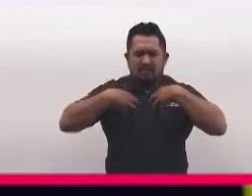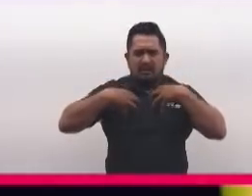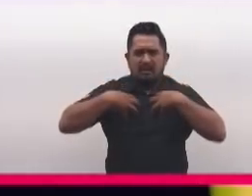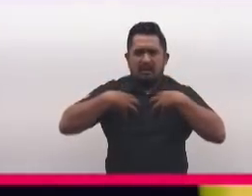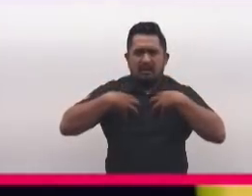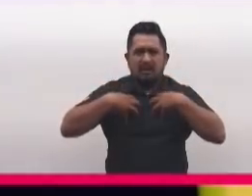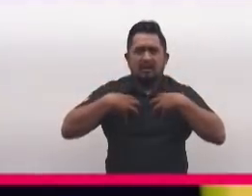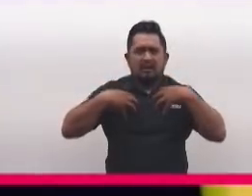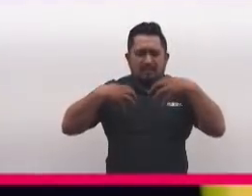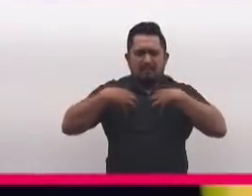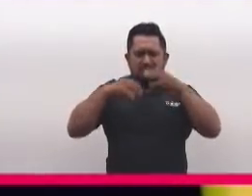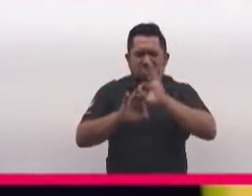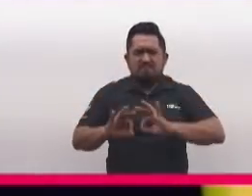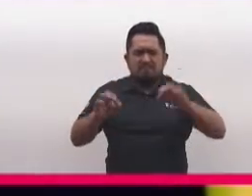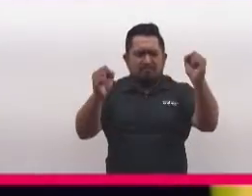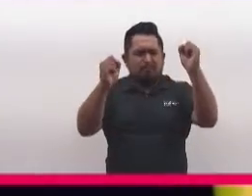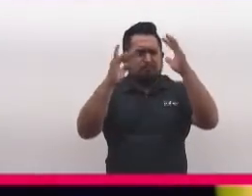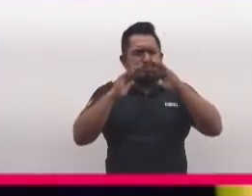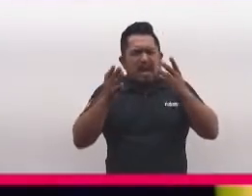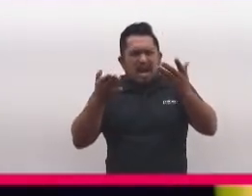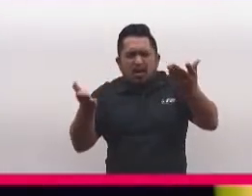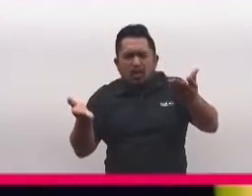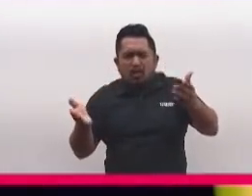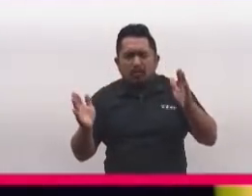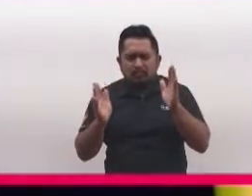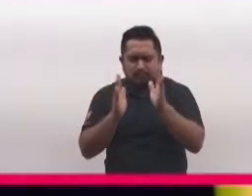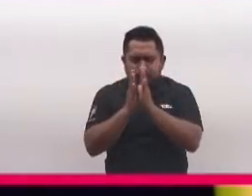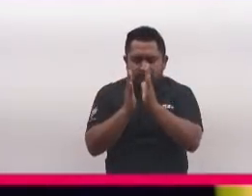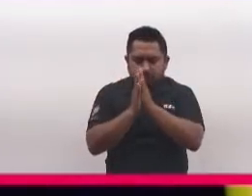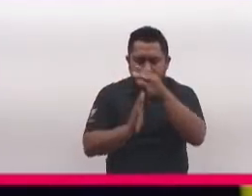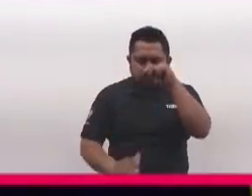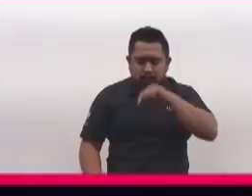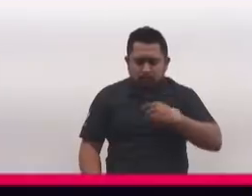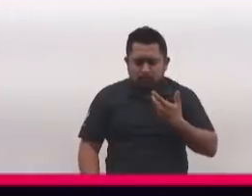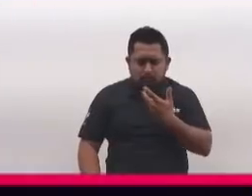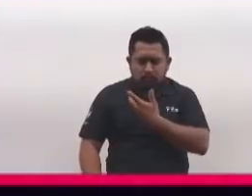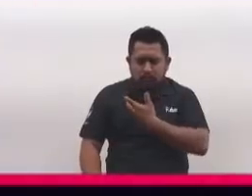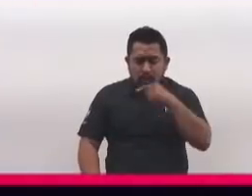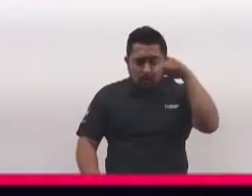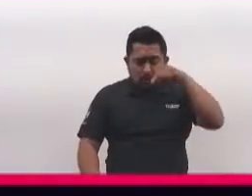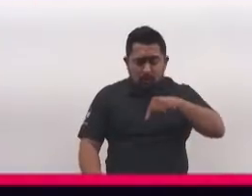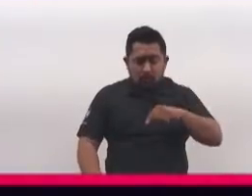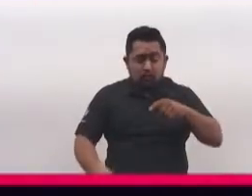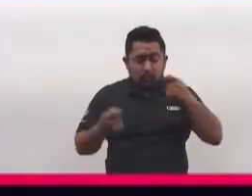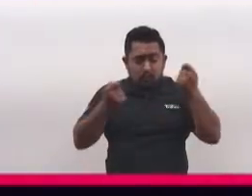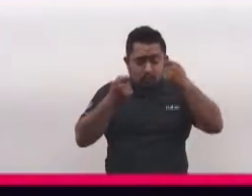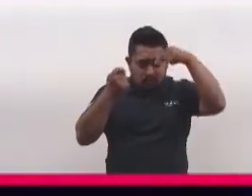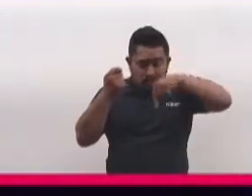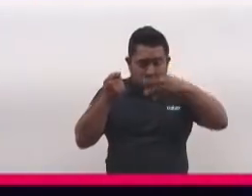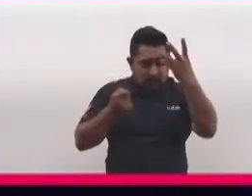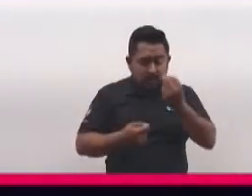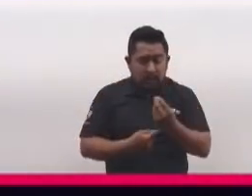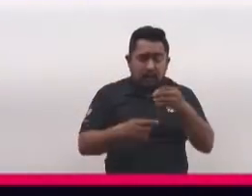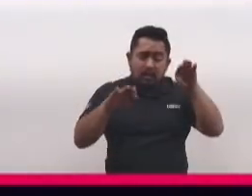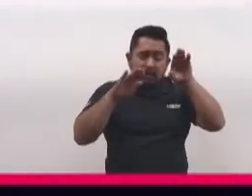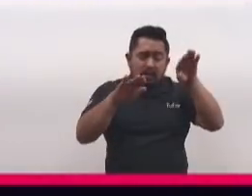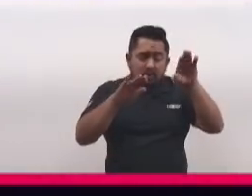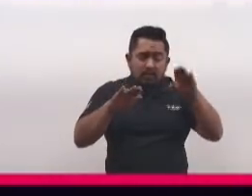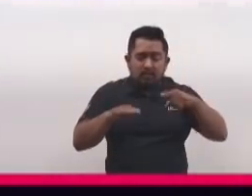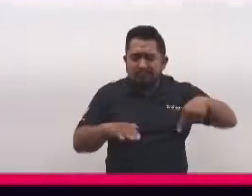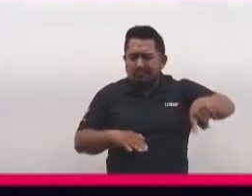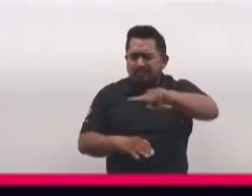vida en abundancia incline su rostro y oremos al señor padre gracias por la celebración del día de hoy por todos los que han hecho